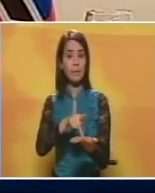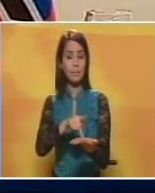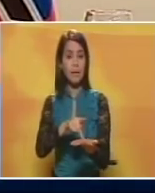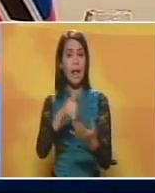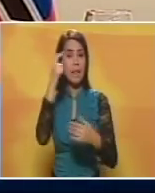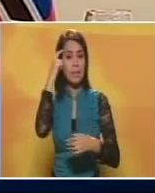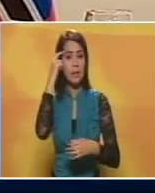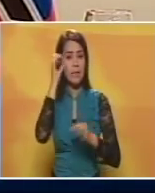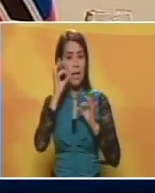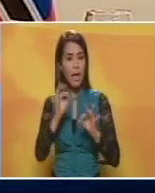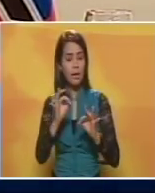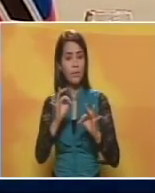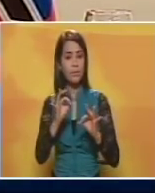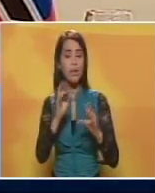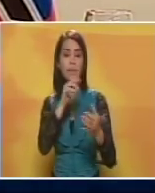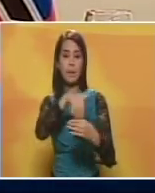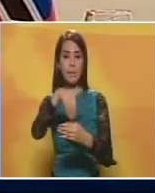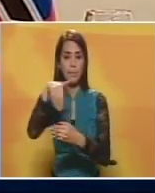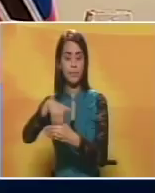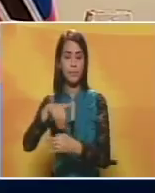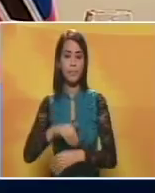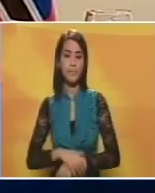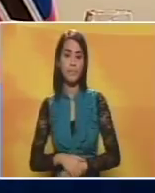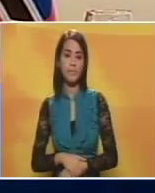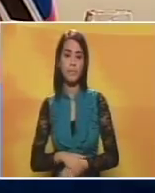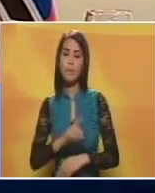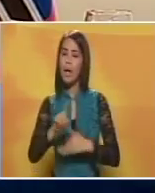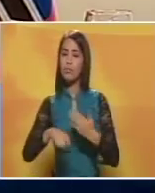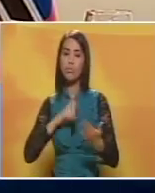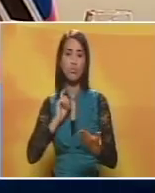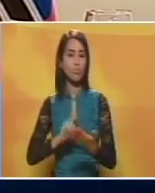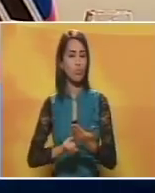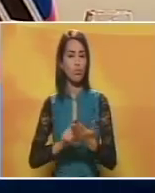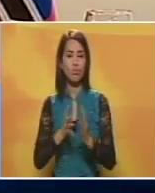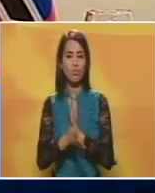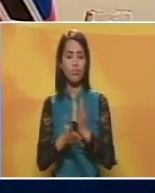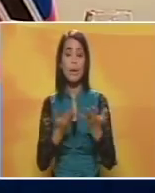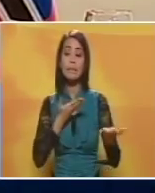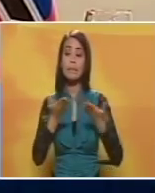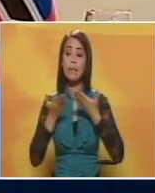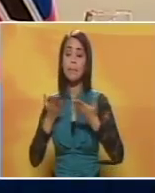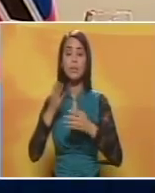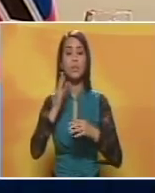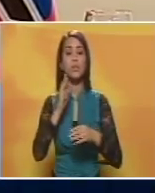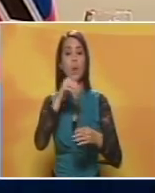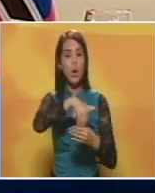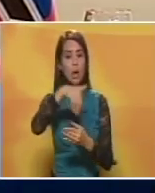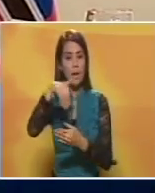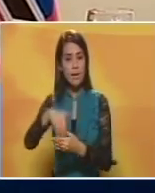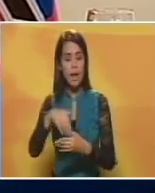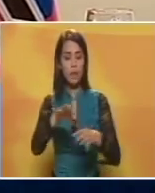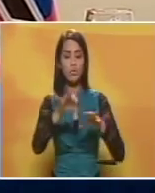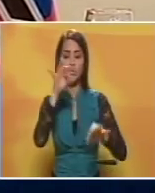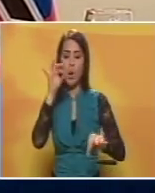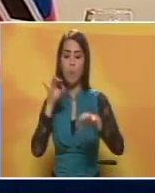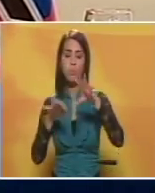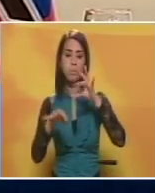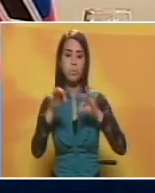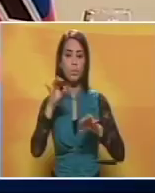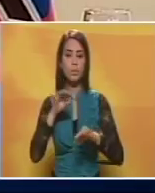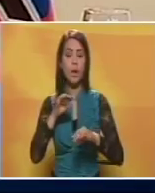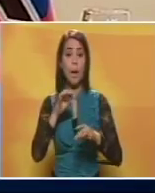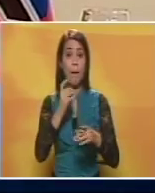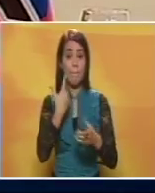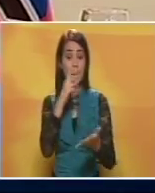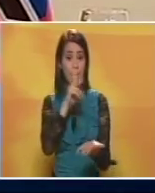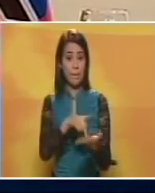el día del evento electoral. En total, en servicio electoral sorteado para